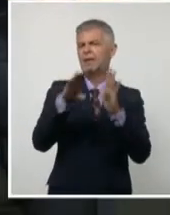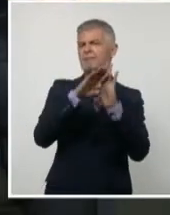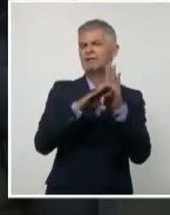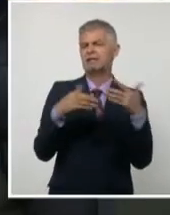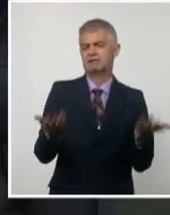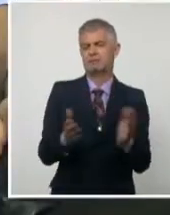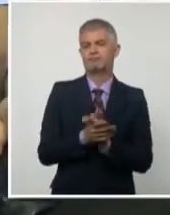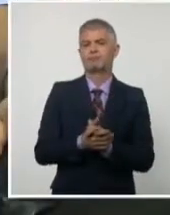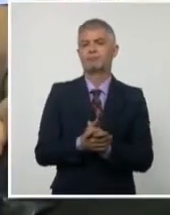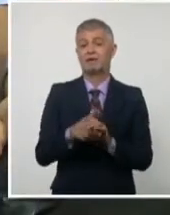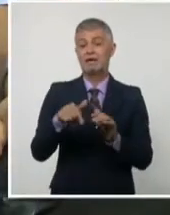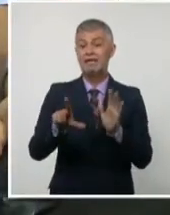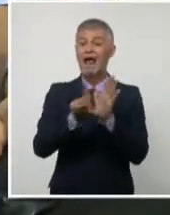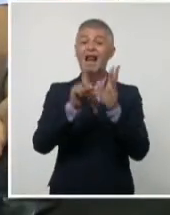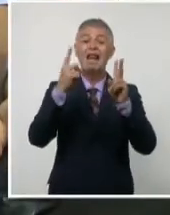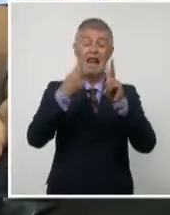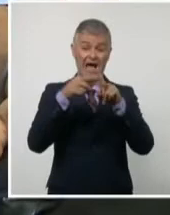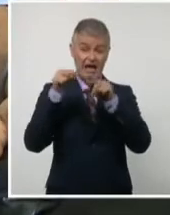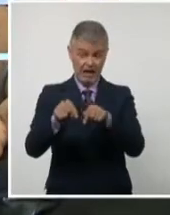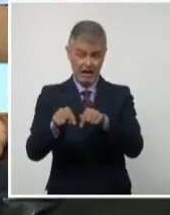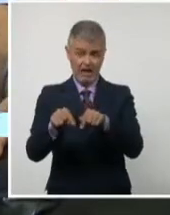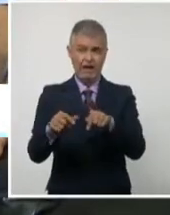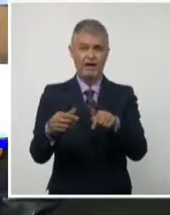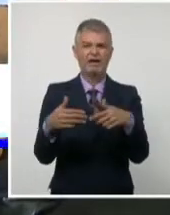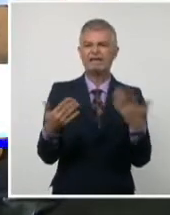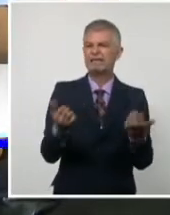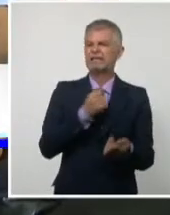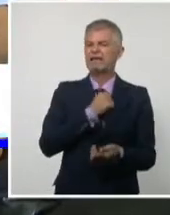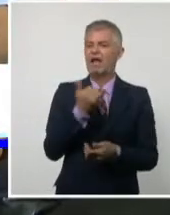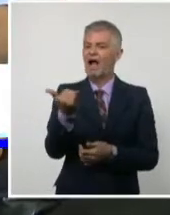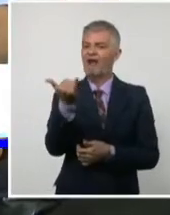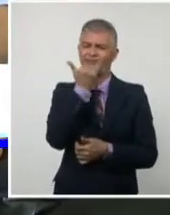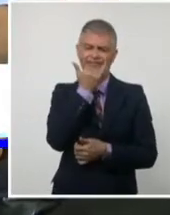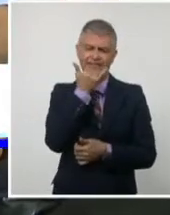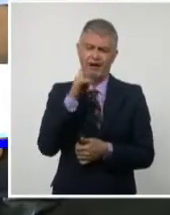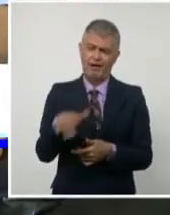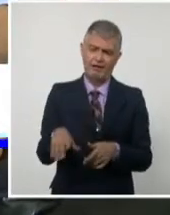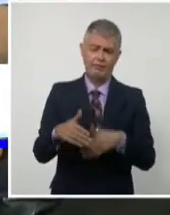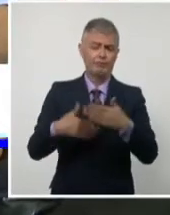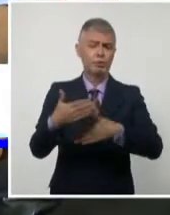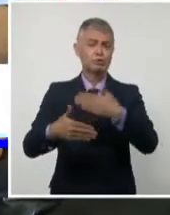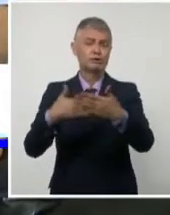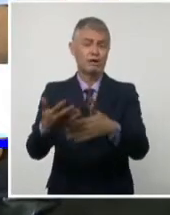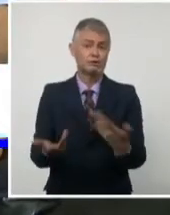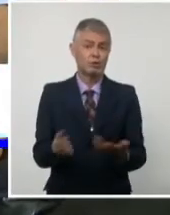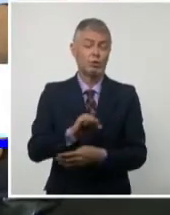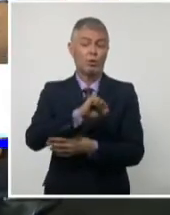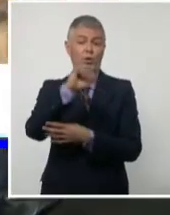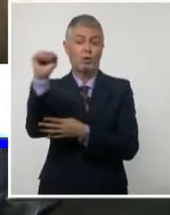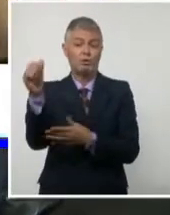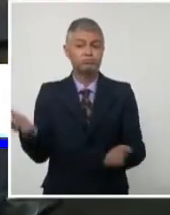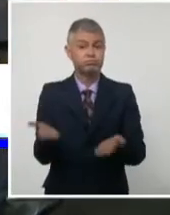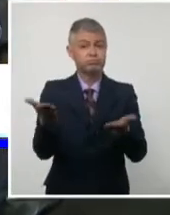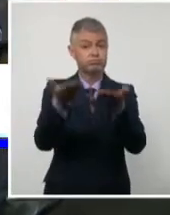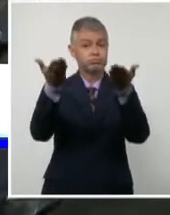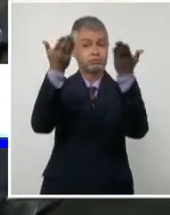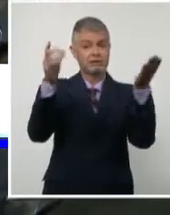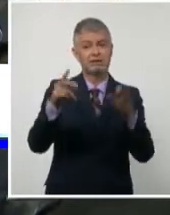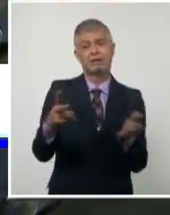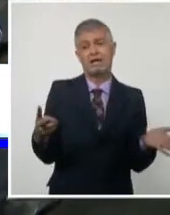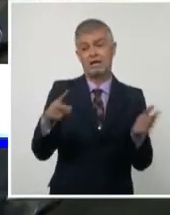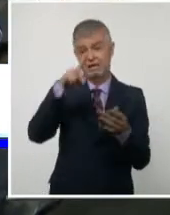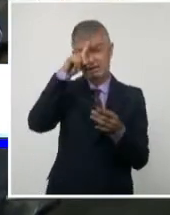está preparada fundamentalmente para perjudicar, para dañar el proceso de recuperación de Siria, de reconstrucción de Siria, y